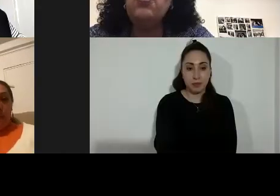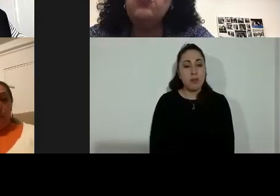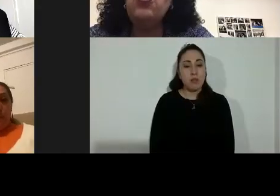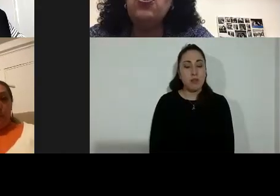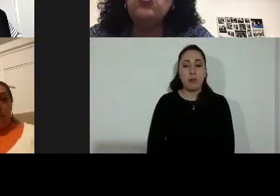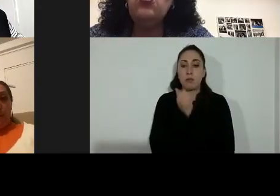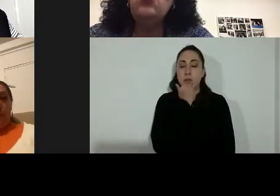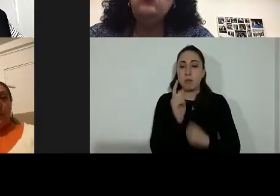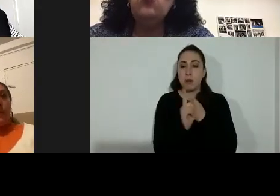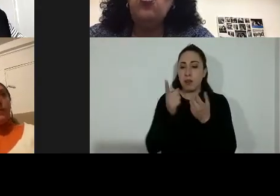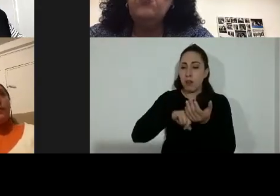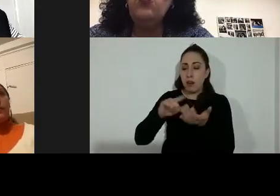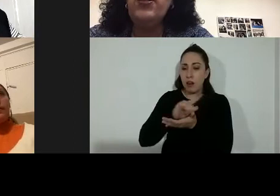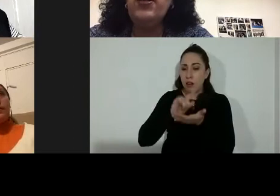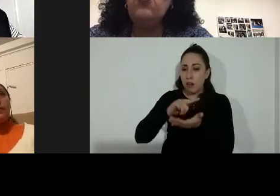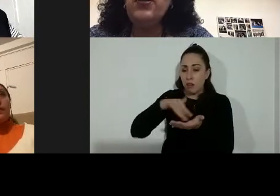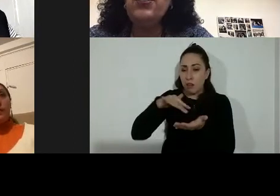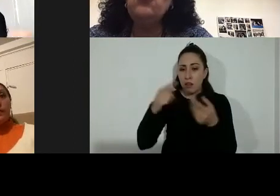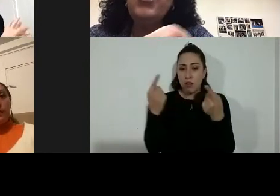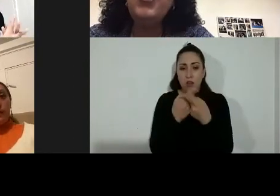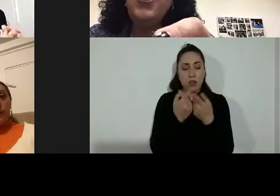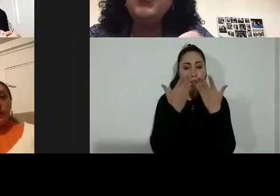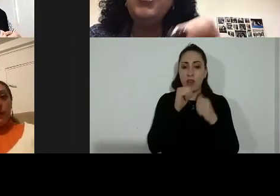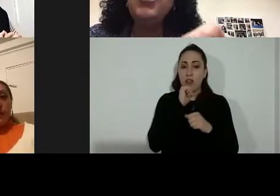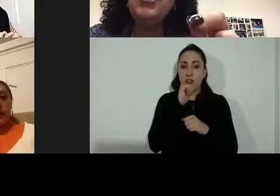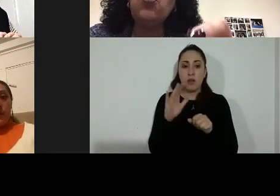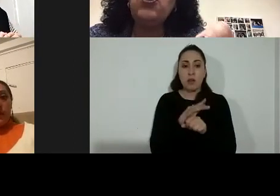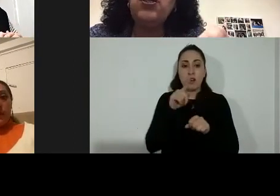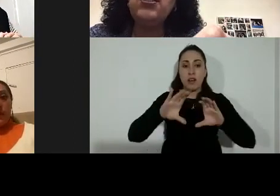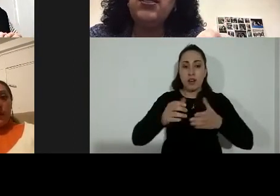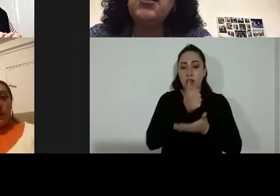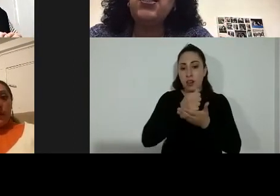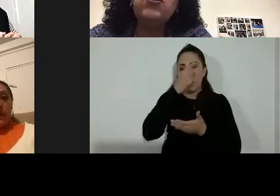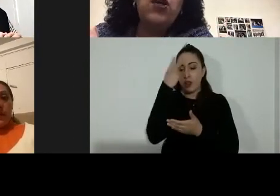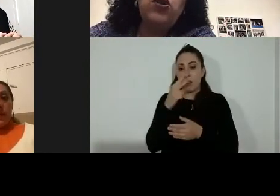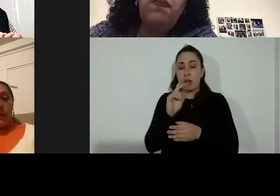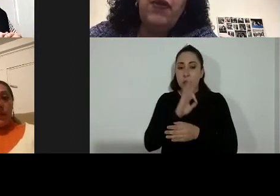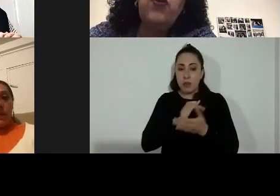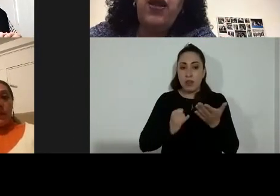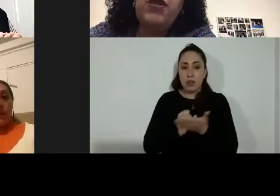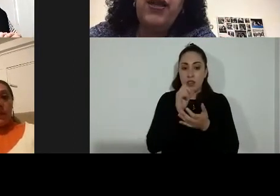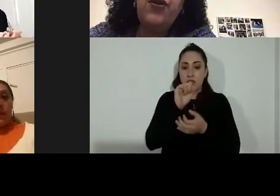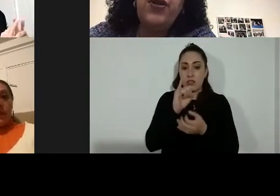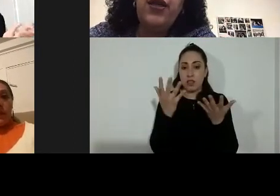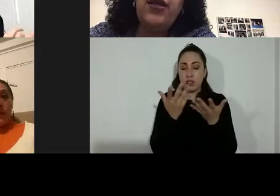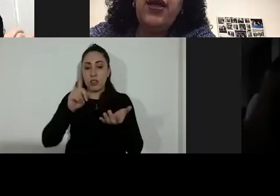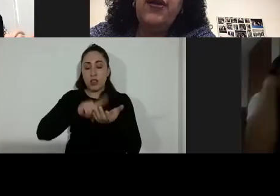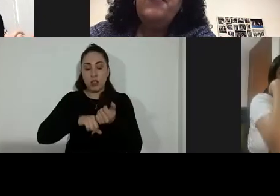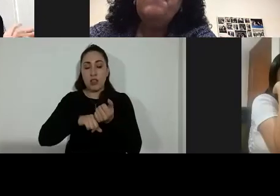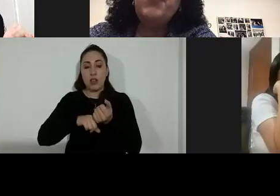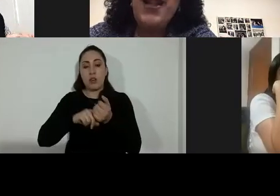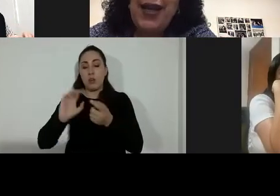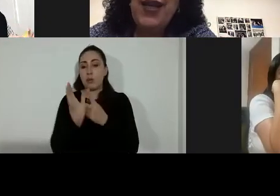da la atribución como Congreso de crear tantas comisiones sea necesario. Está contemplado en la misma ley